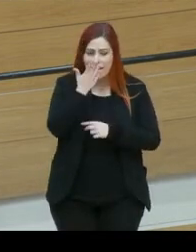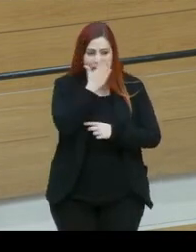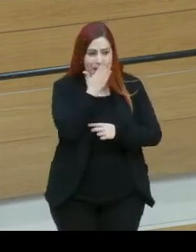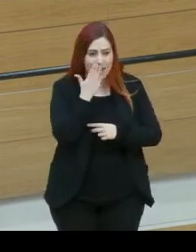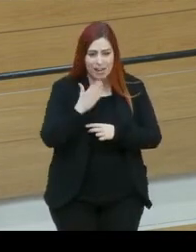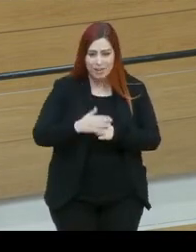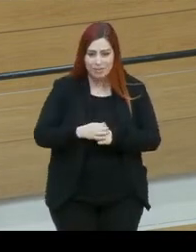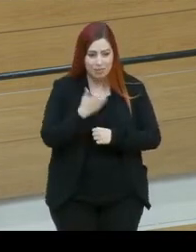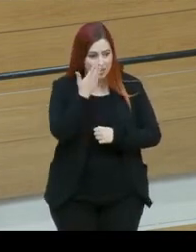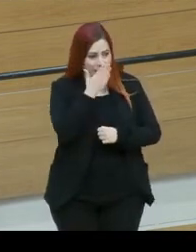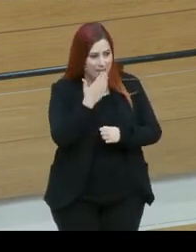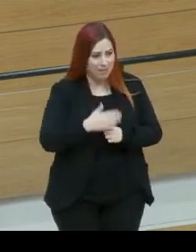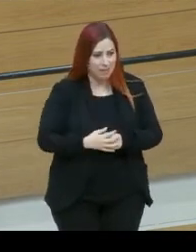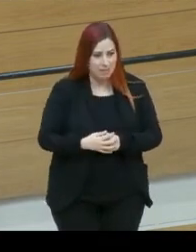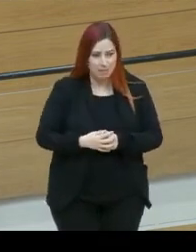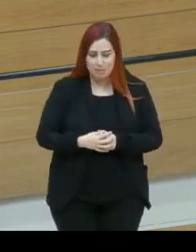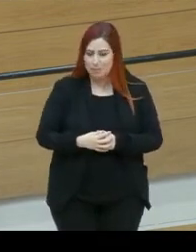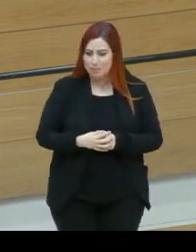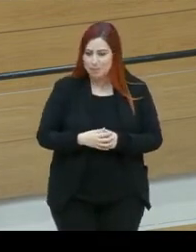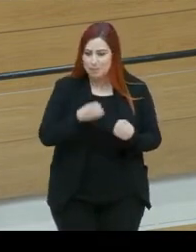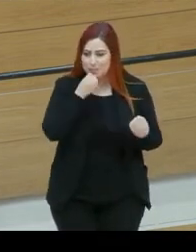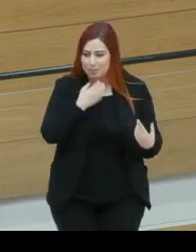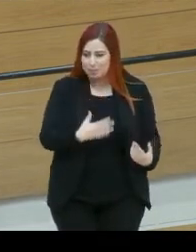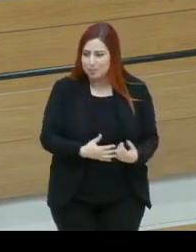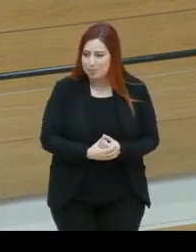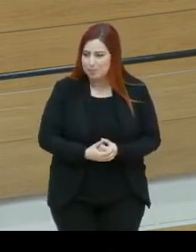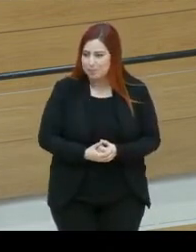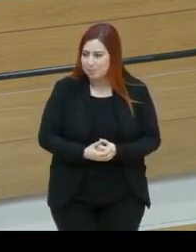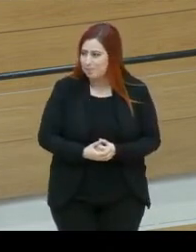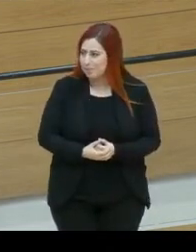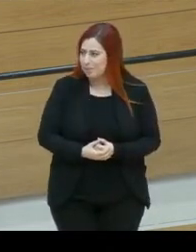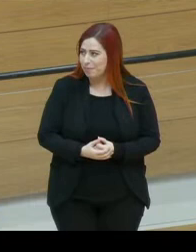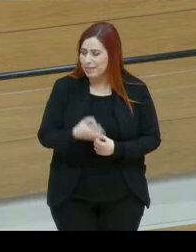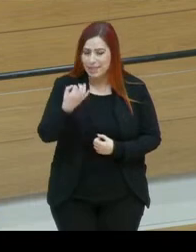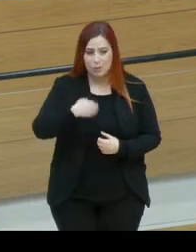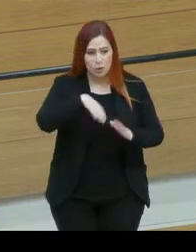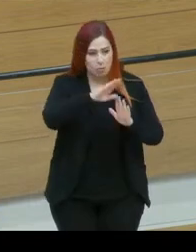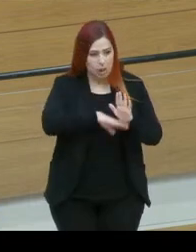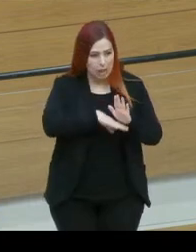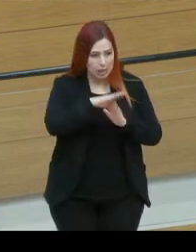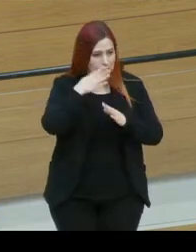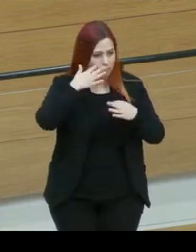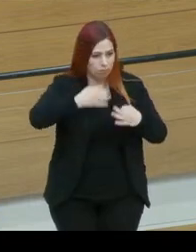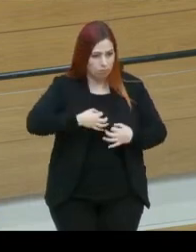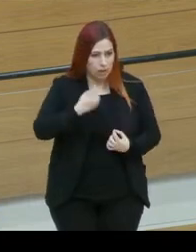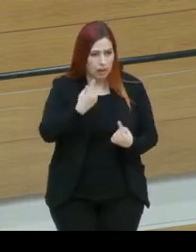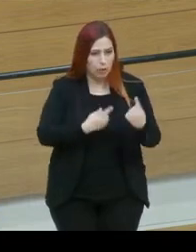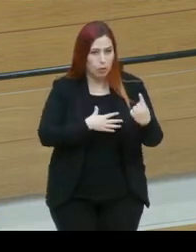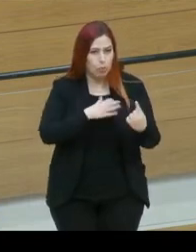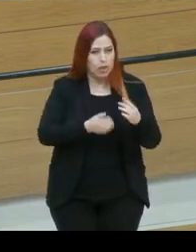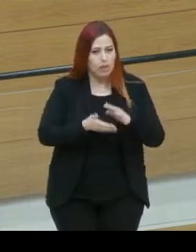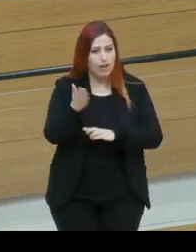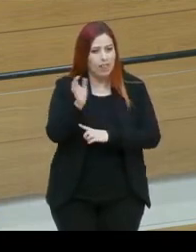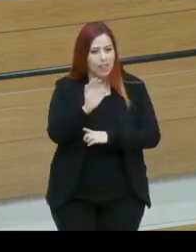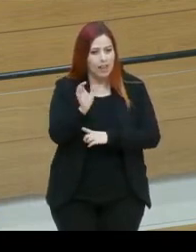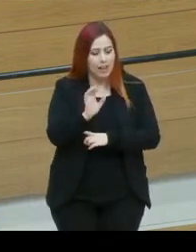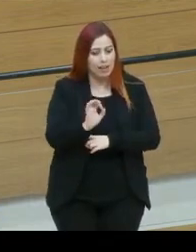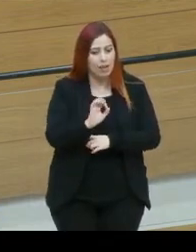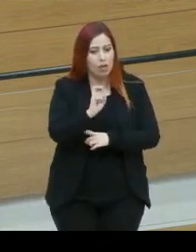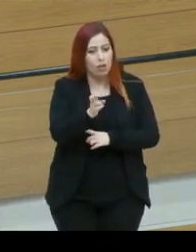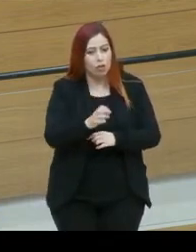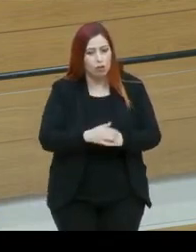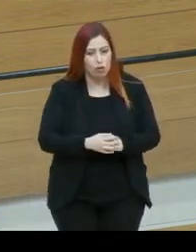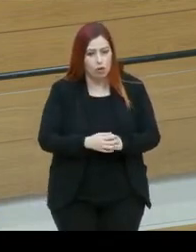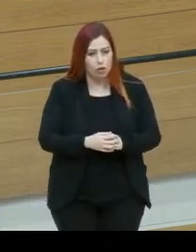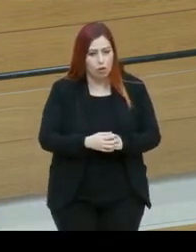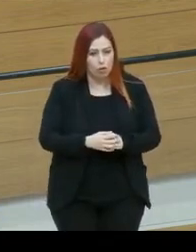El carnaval. Bueno, a ver, tendréis muchos planes probablemente. Algunos a lo mejor vais al cine, otros